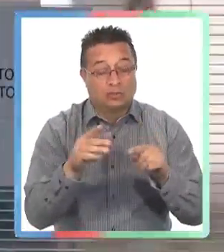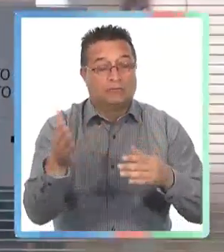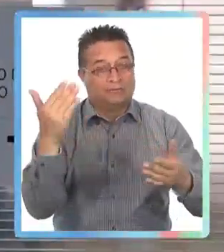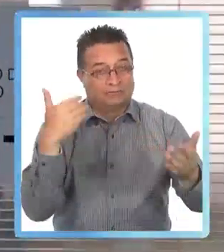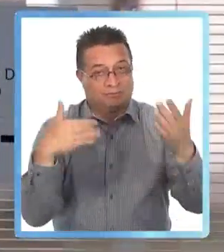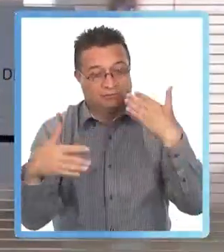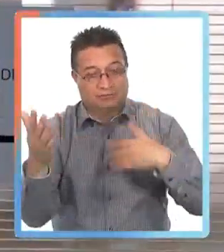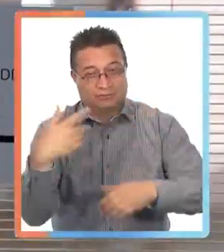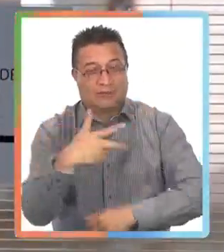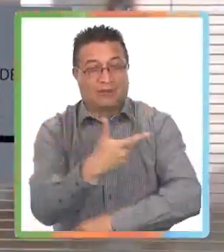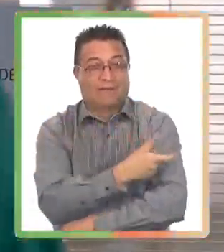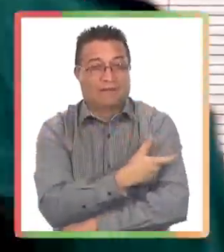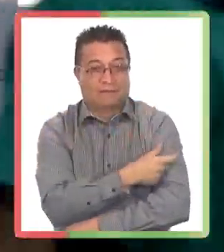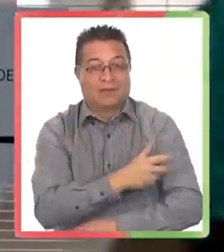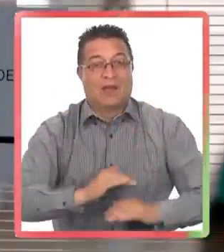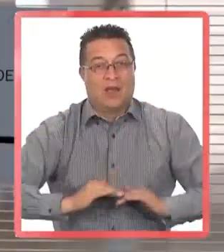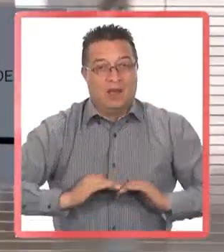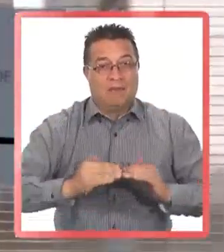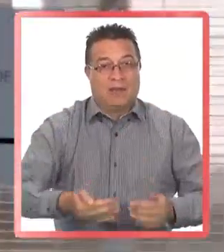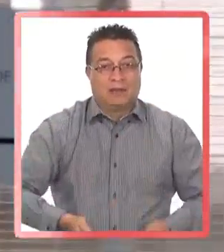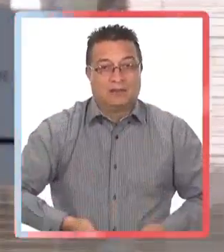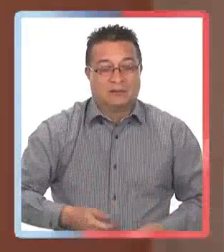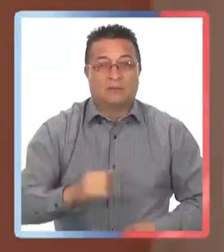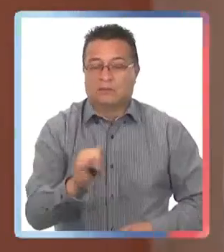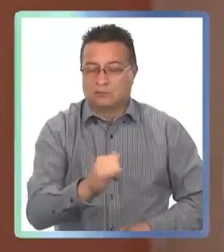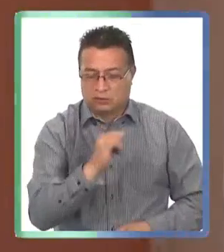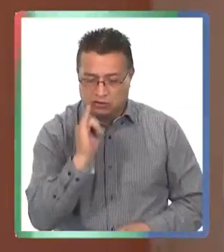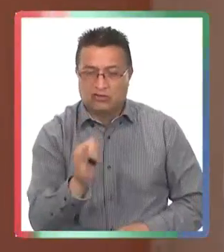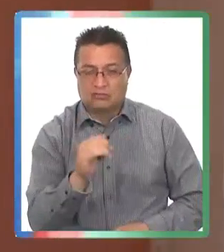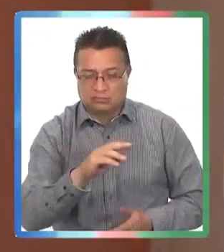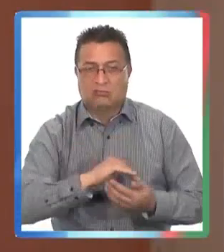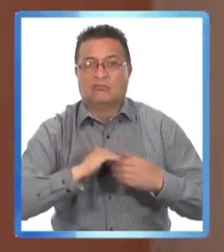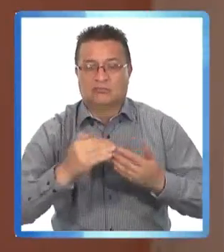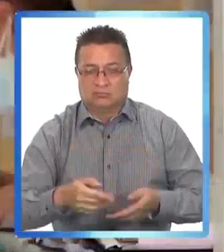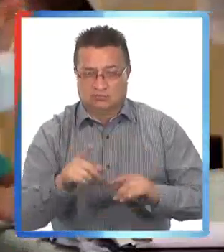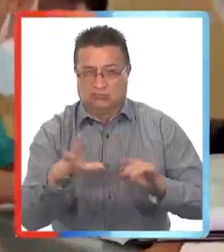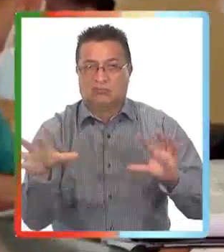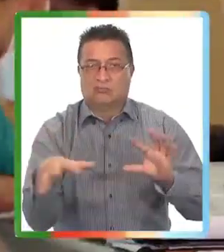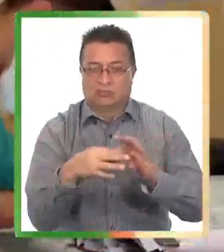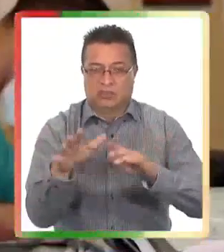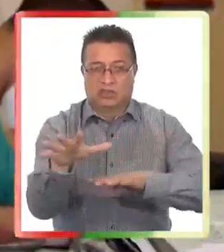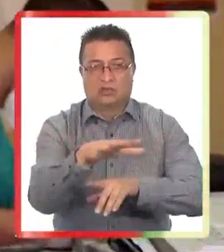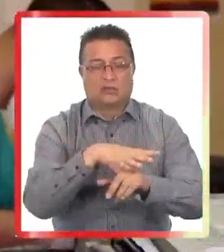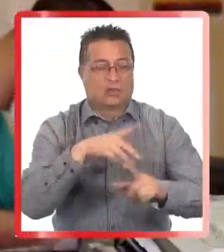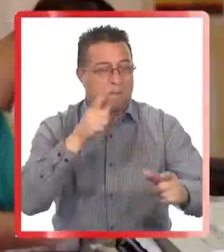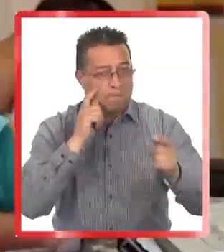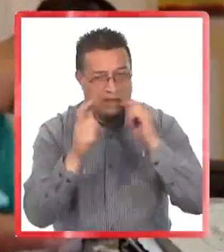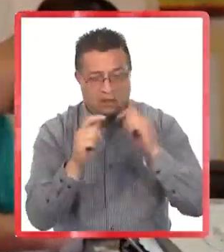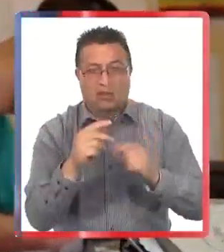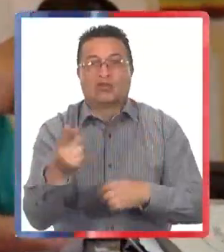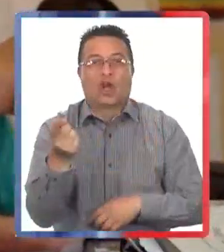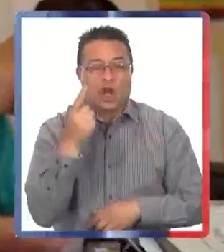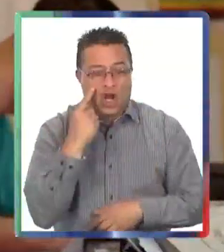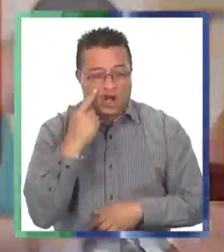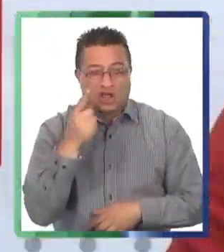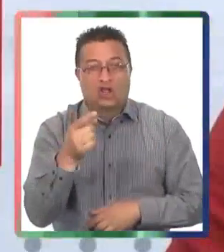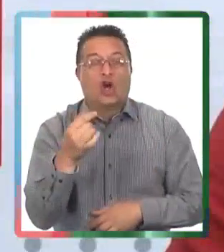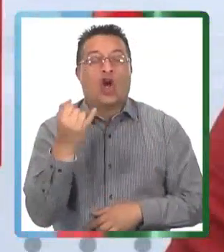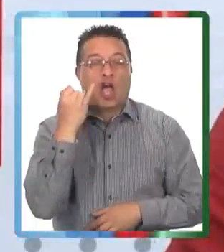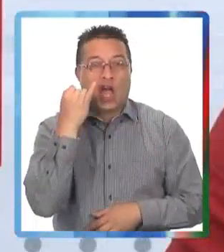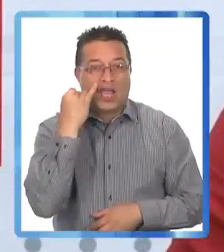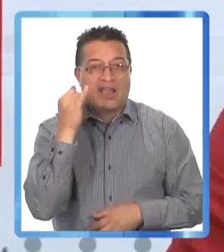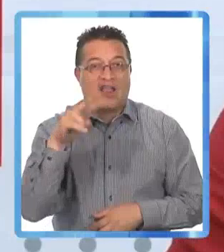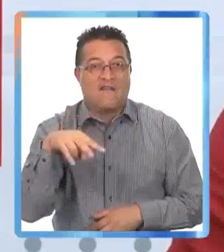a vacunarse a las embarazadas, porque efectivamente el embarazo constituye una condición de riesgo conocido ya para la influenza, pero